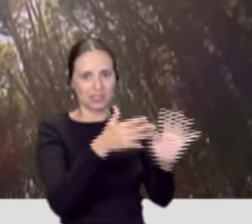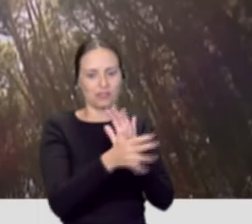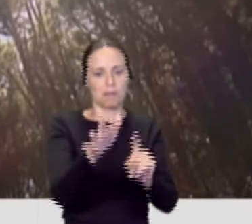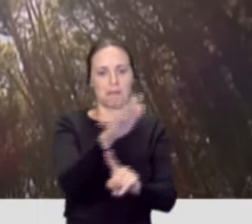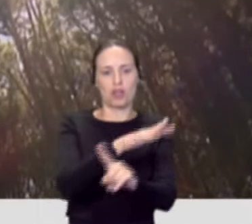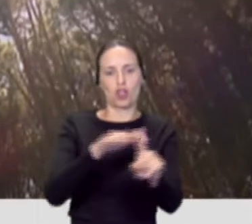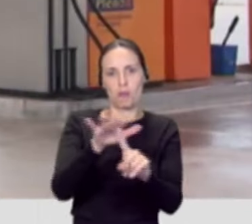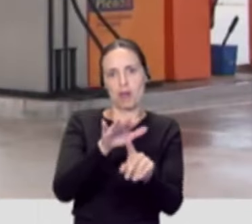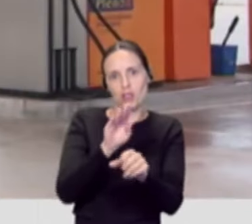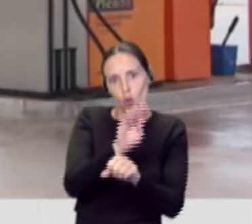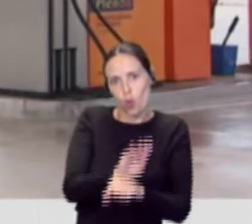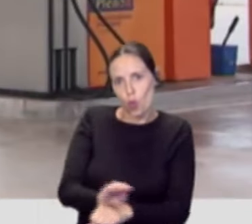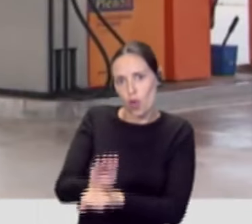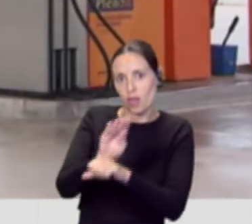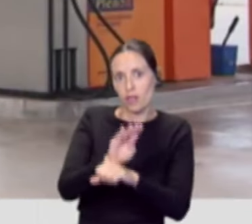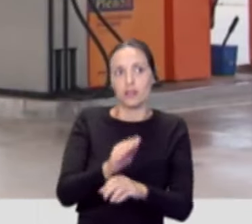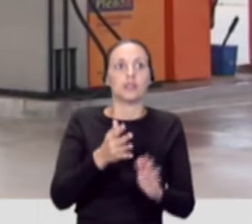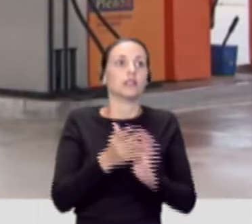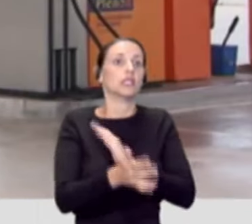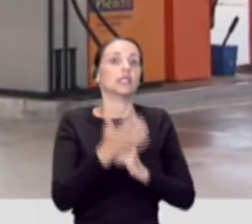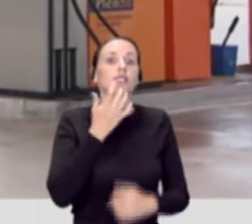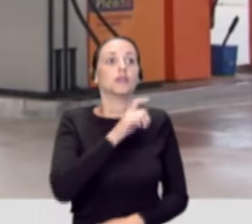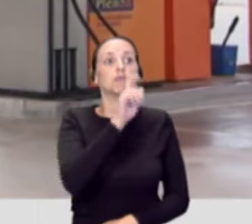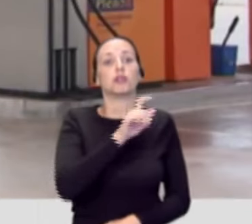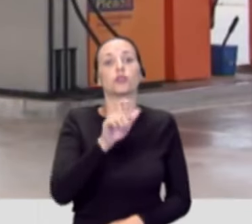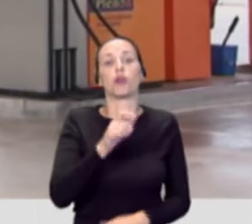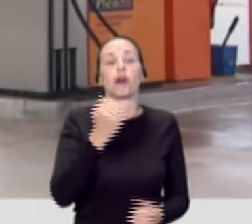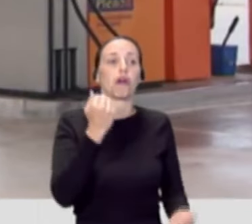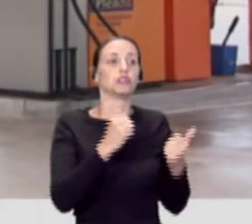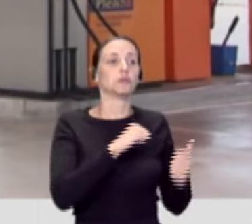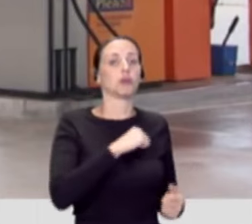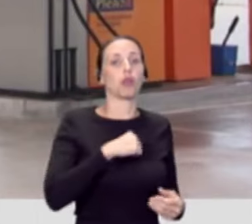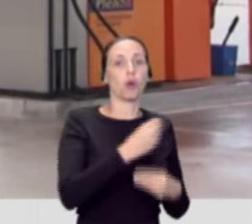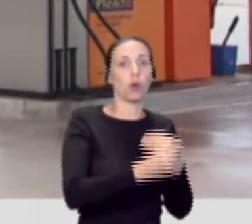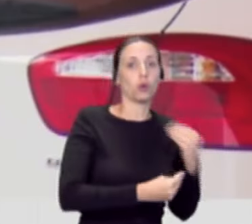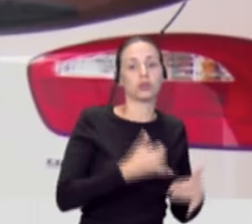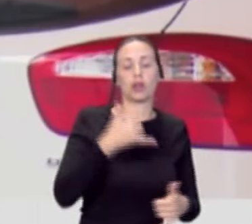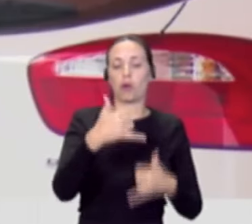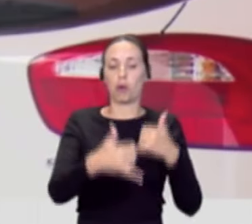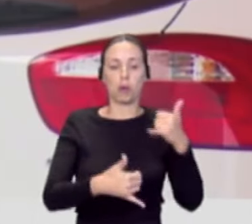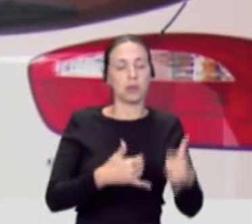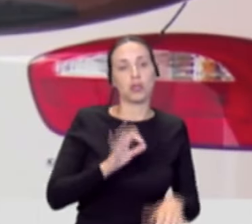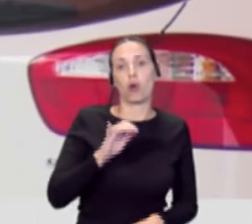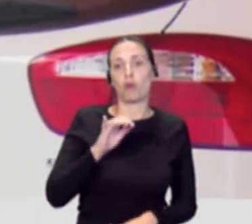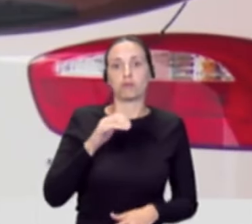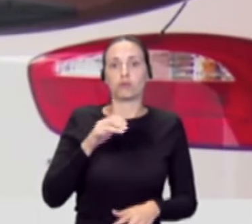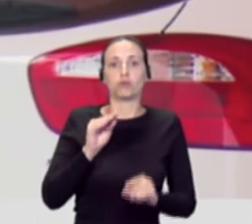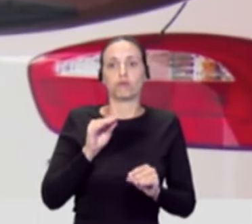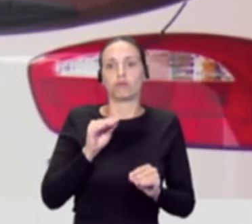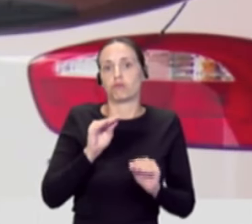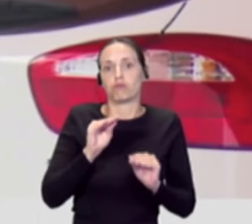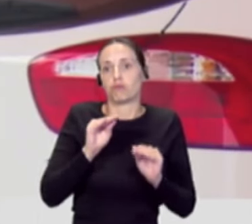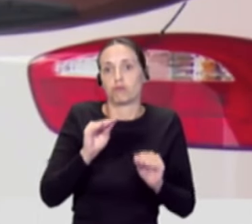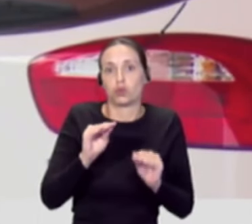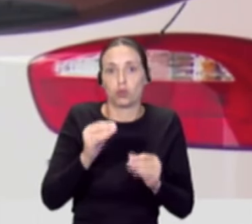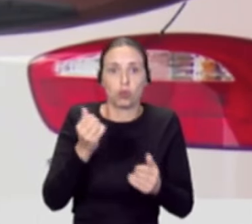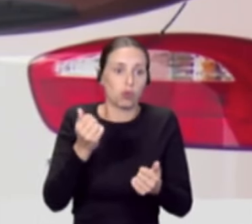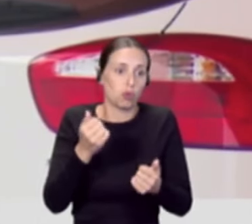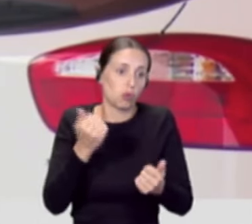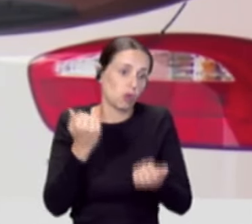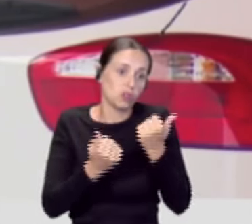vehículo privado, coge más la guagua, la bicicleta o tiene un coche eléctrico, no lo va a pagar y se va a centrar directamente en el